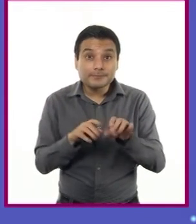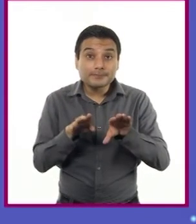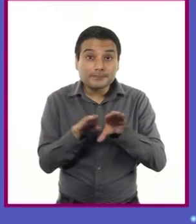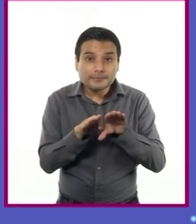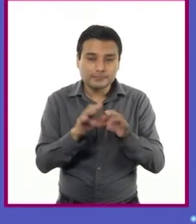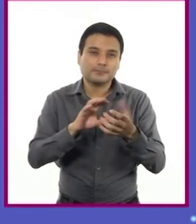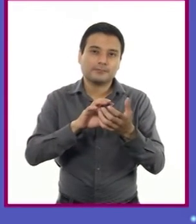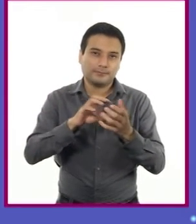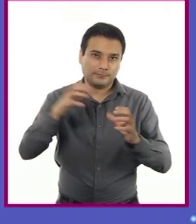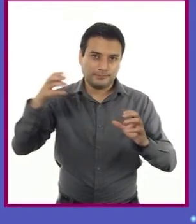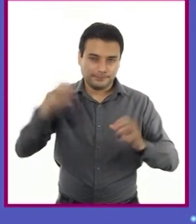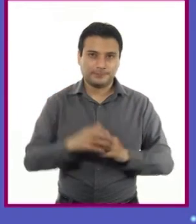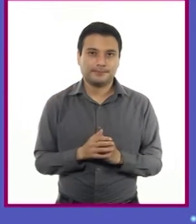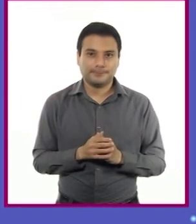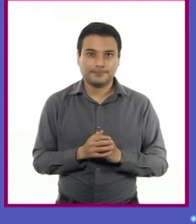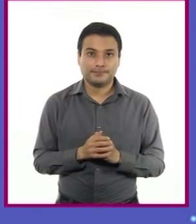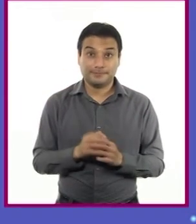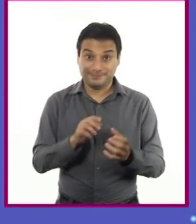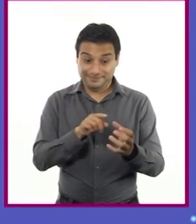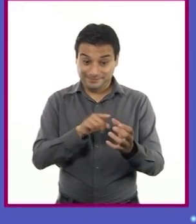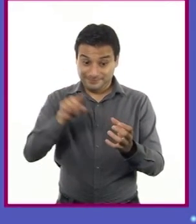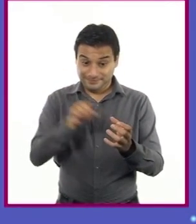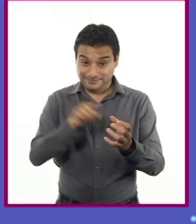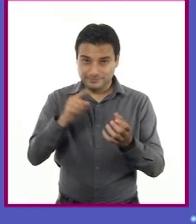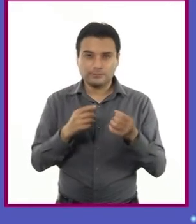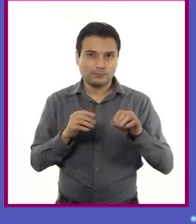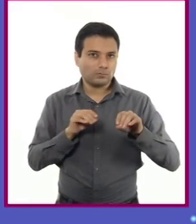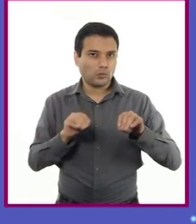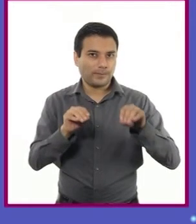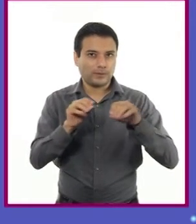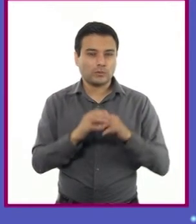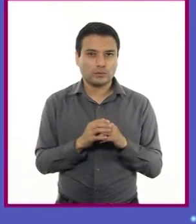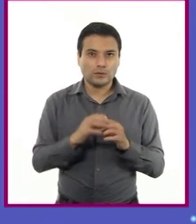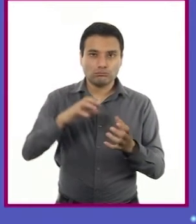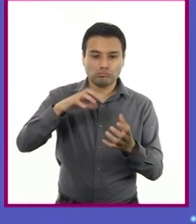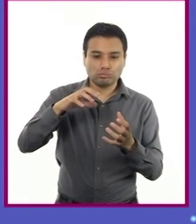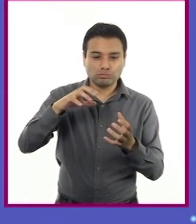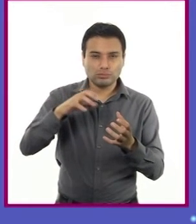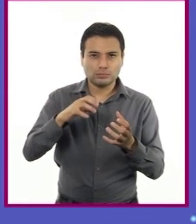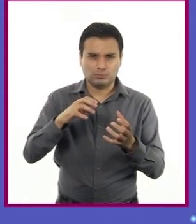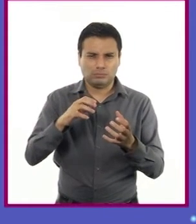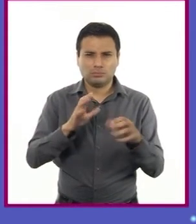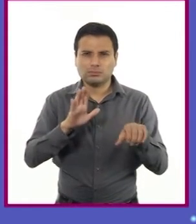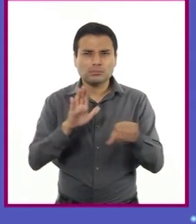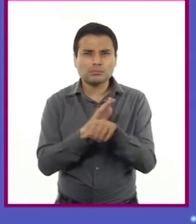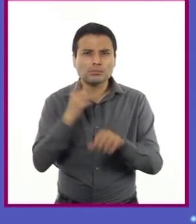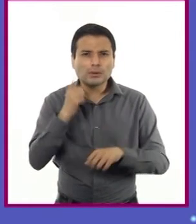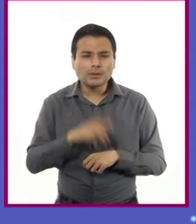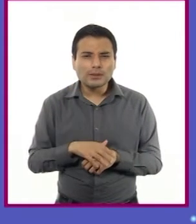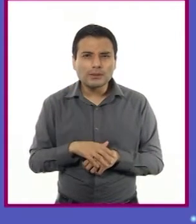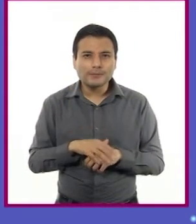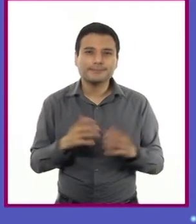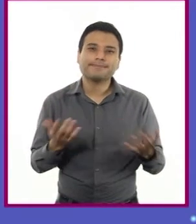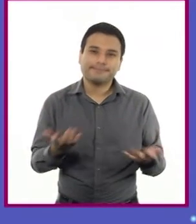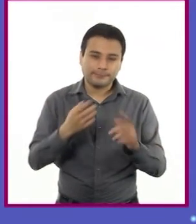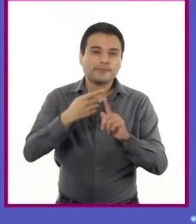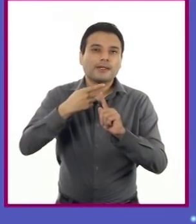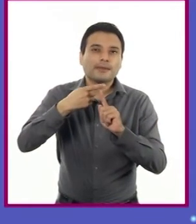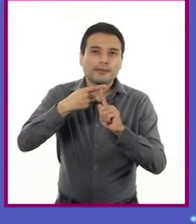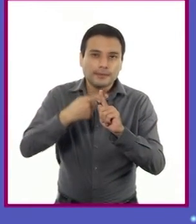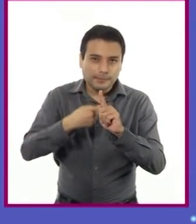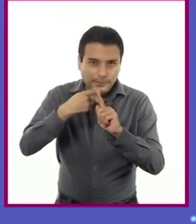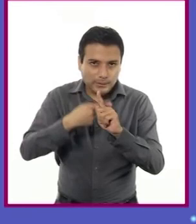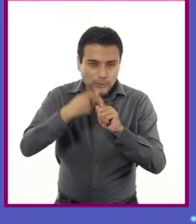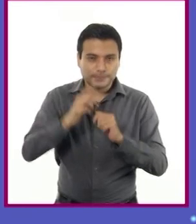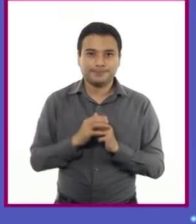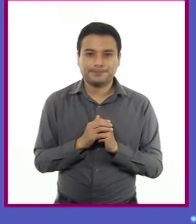moléculas. Estas moléculas están en movimiento, el cual es provocado por las variaciones de temperatura.